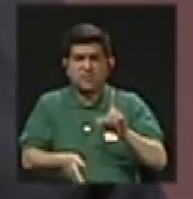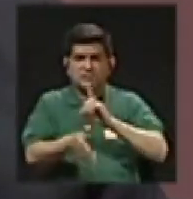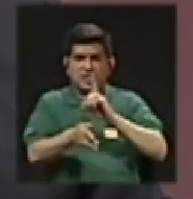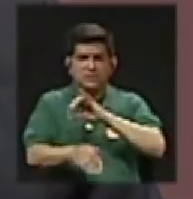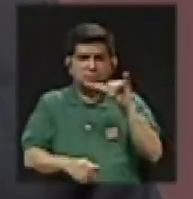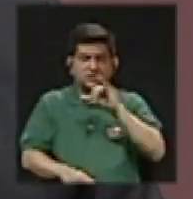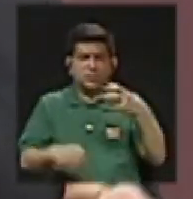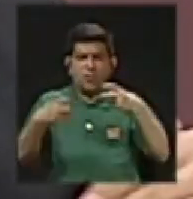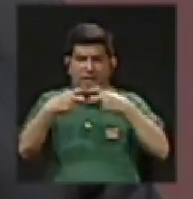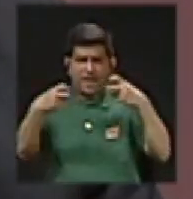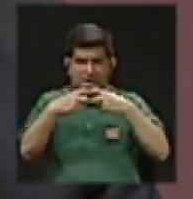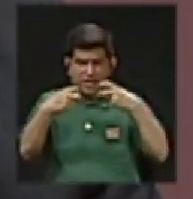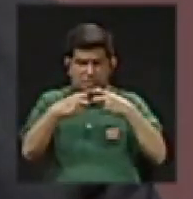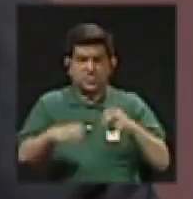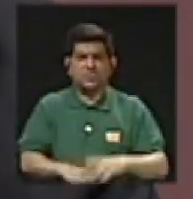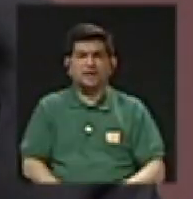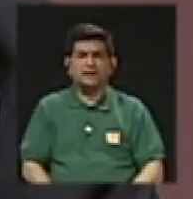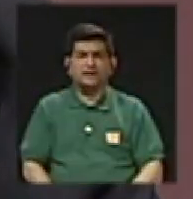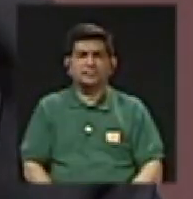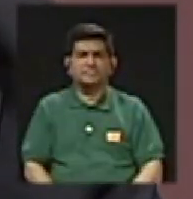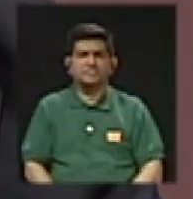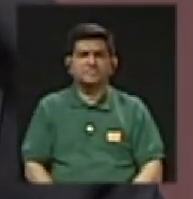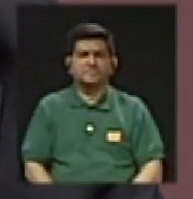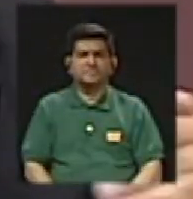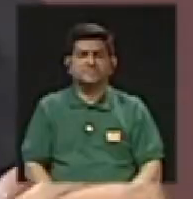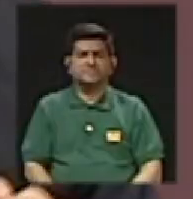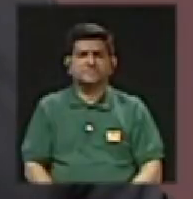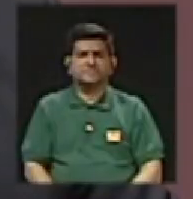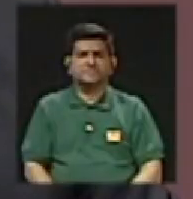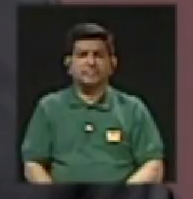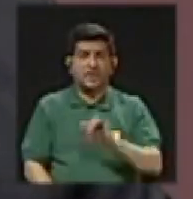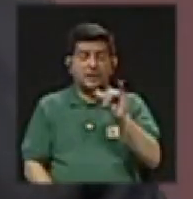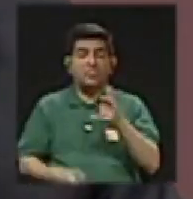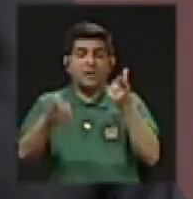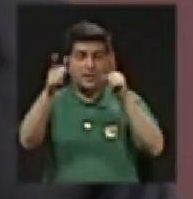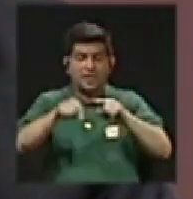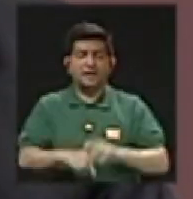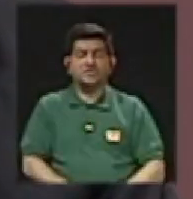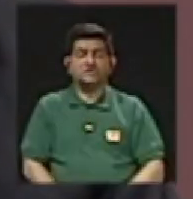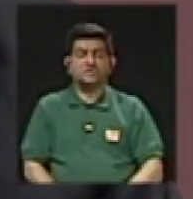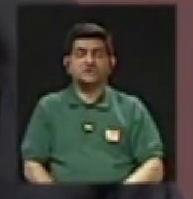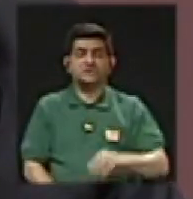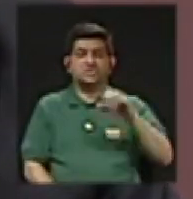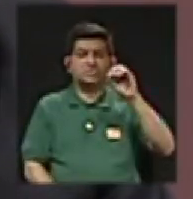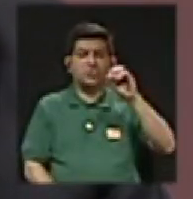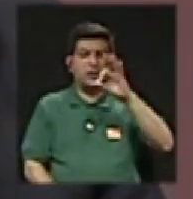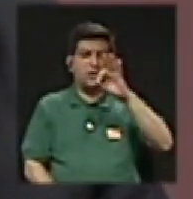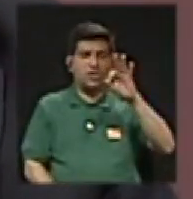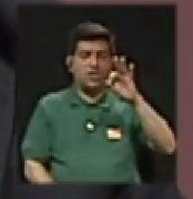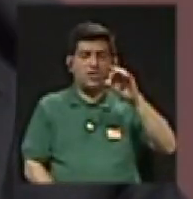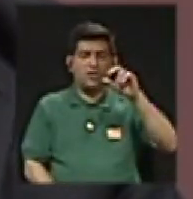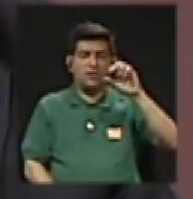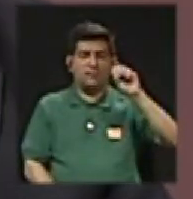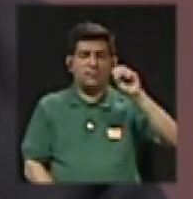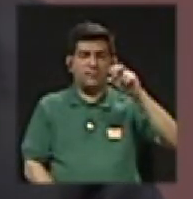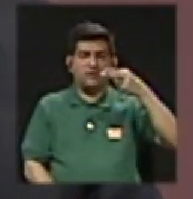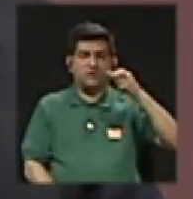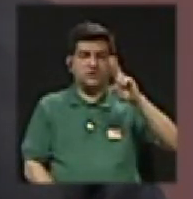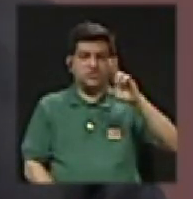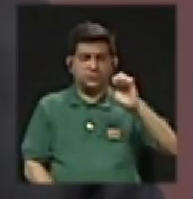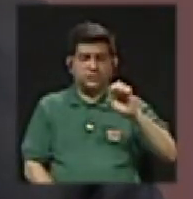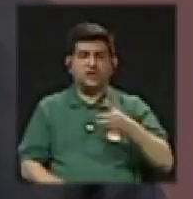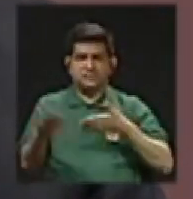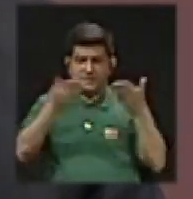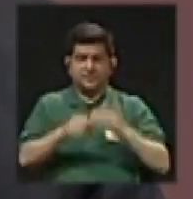de dispositivos médicos y electrónica, como el caso de offshore services, Costa Rica está entre los